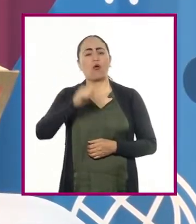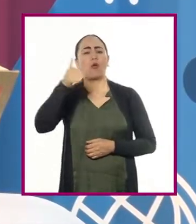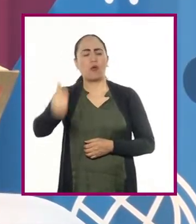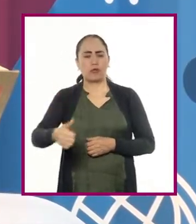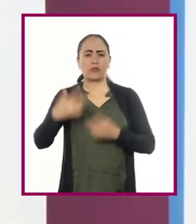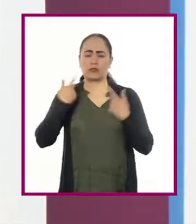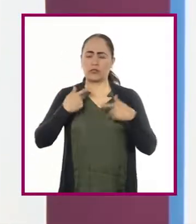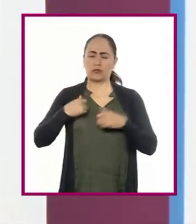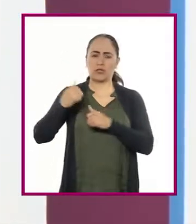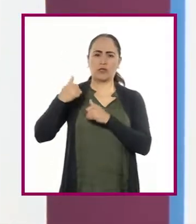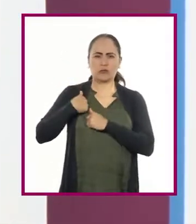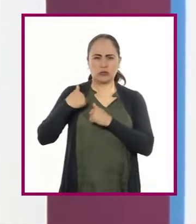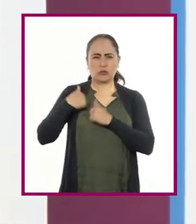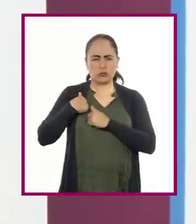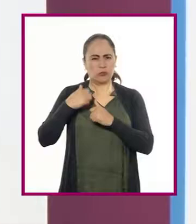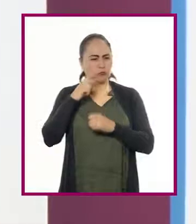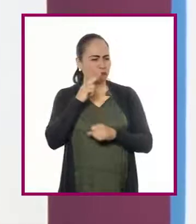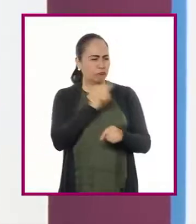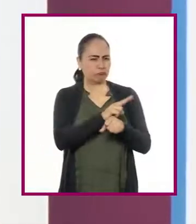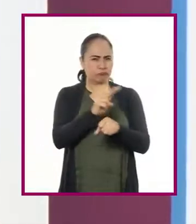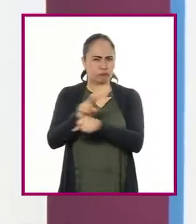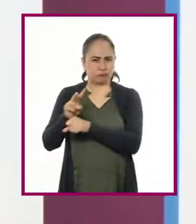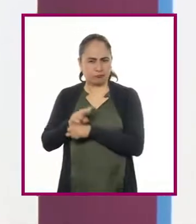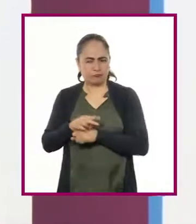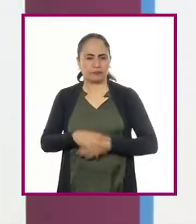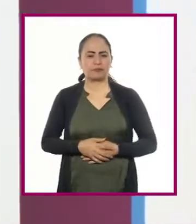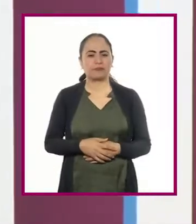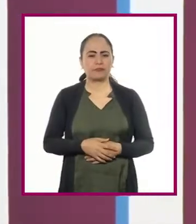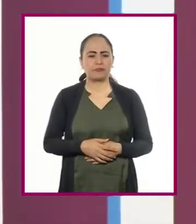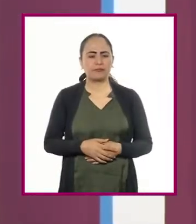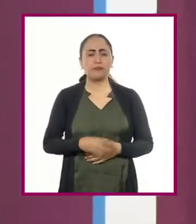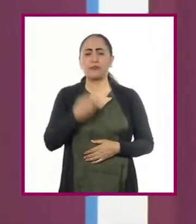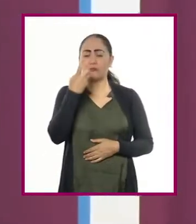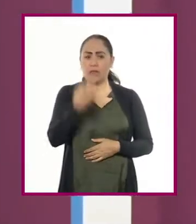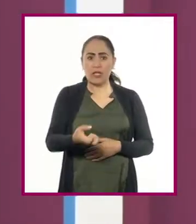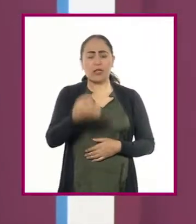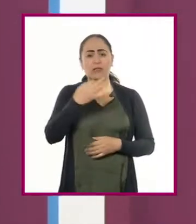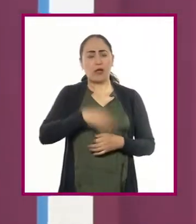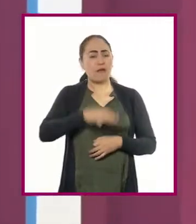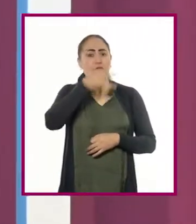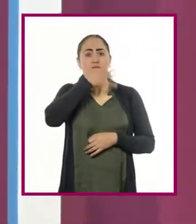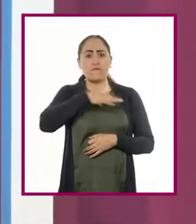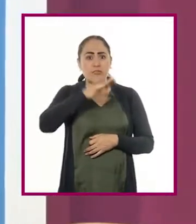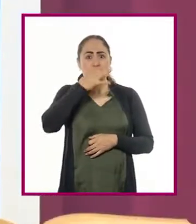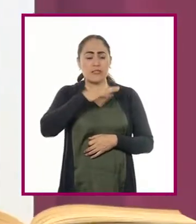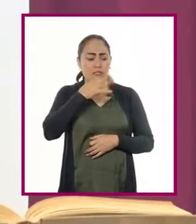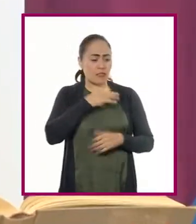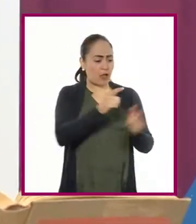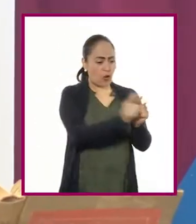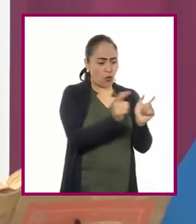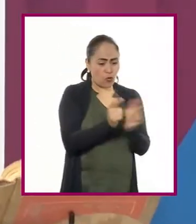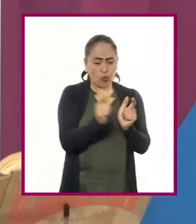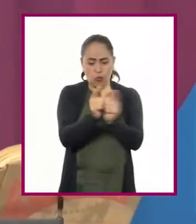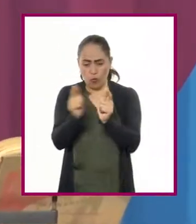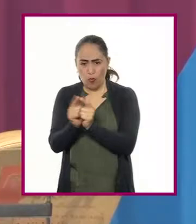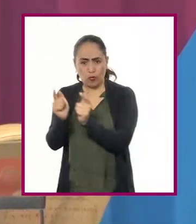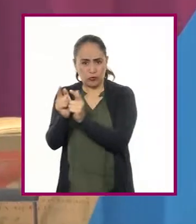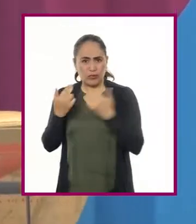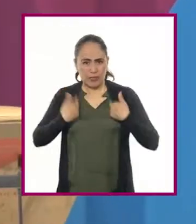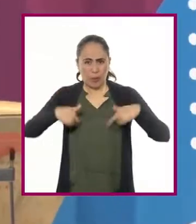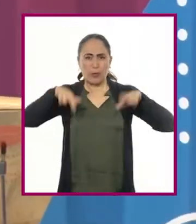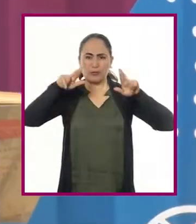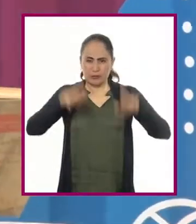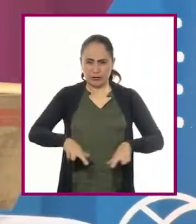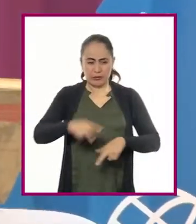sus arcabuces. Con este ruido se daba paso a los representantes de todo el cuerpo social que seguían